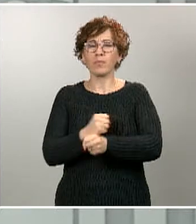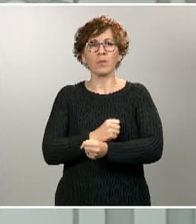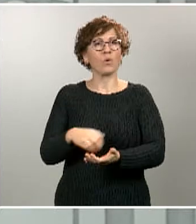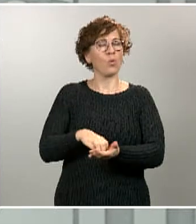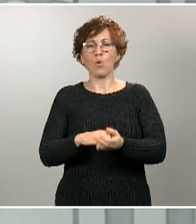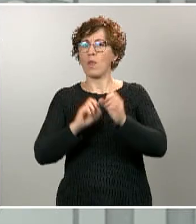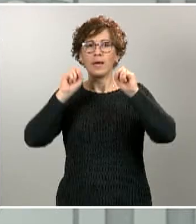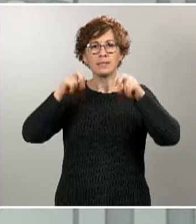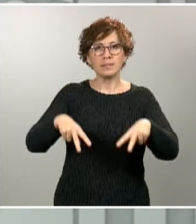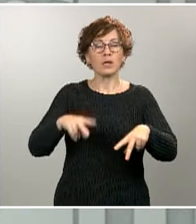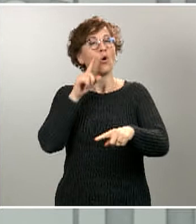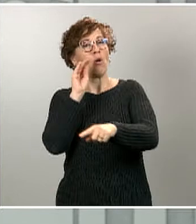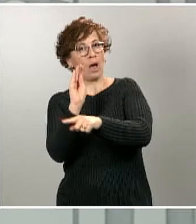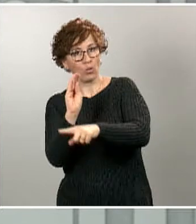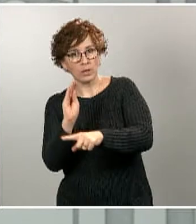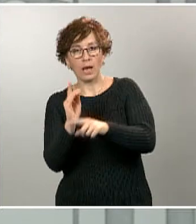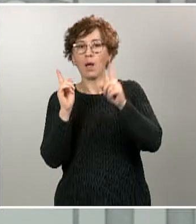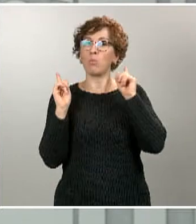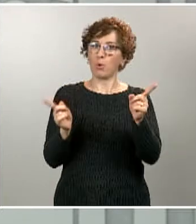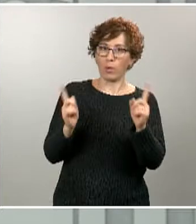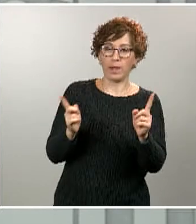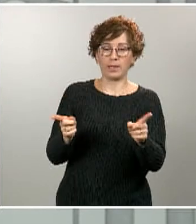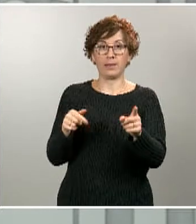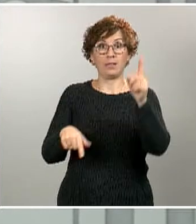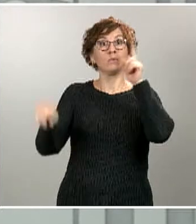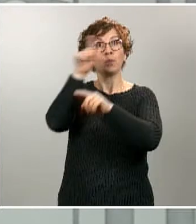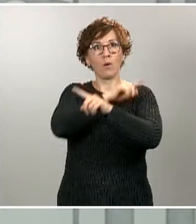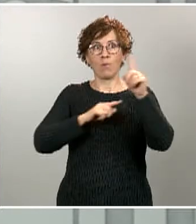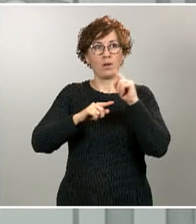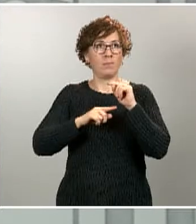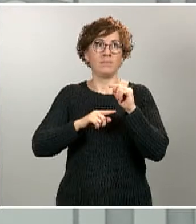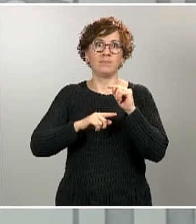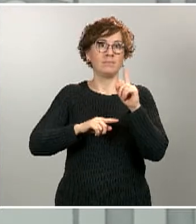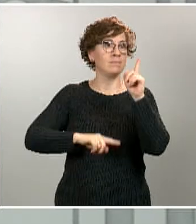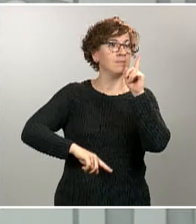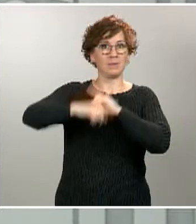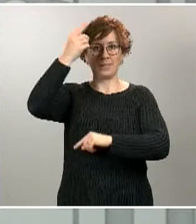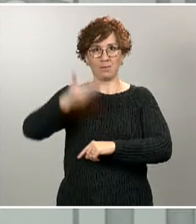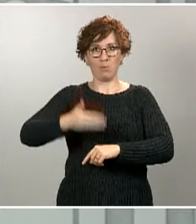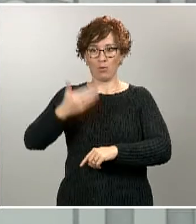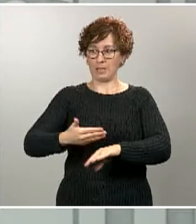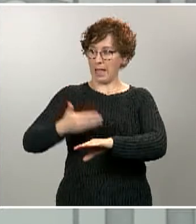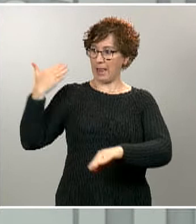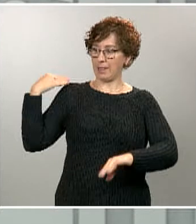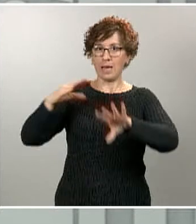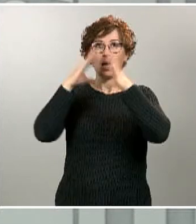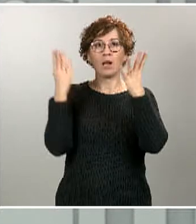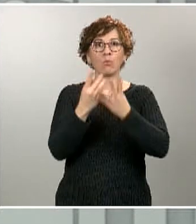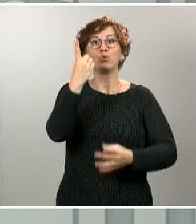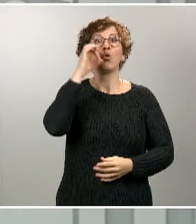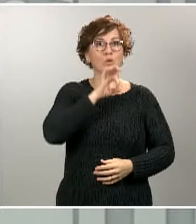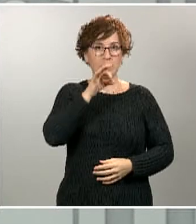prudencia, en una crisis que ha sido la más importante que ha tenido el mundo en el último siglo. Somos un Gobierno cohesionado, un